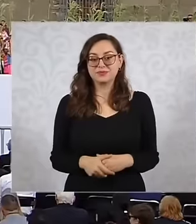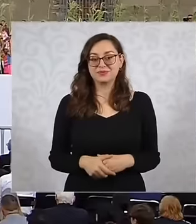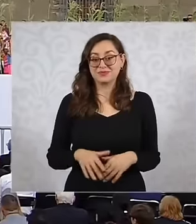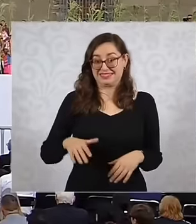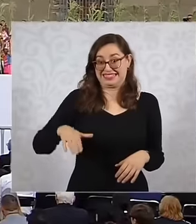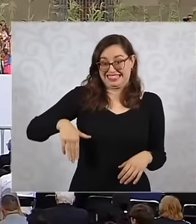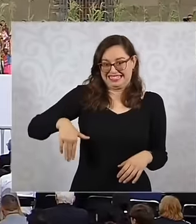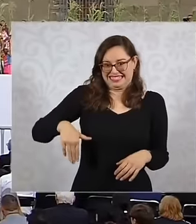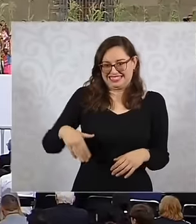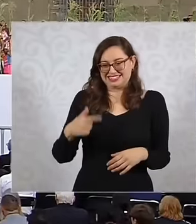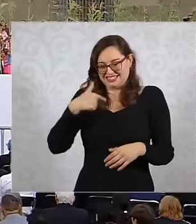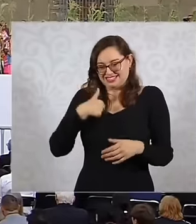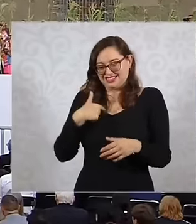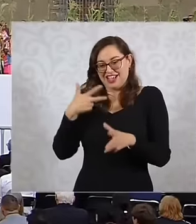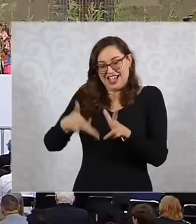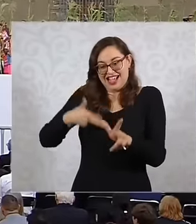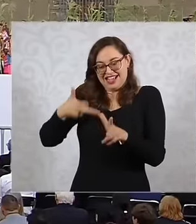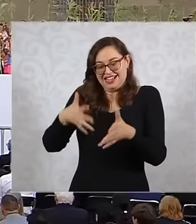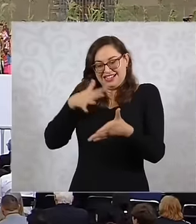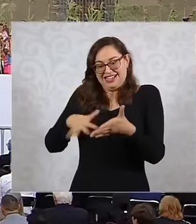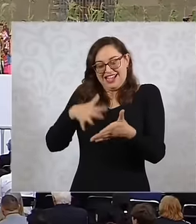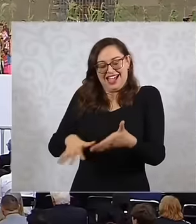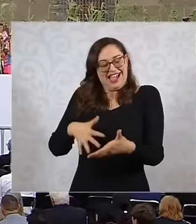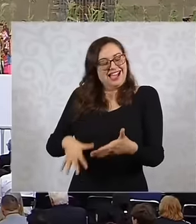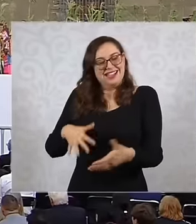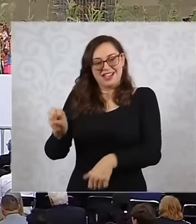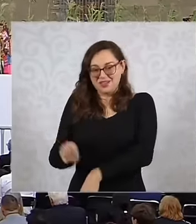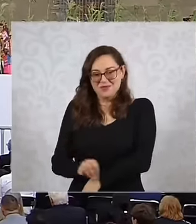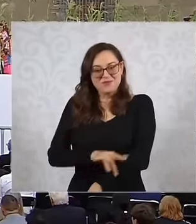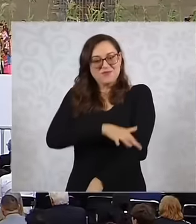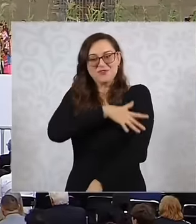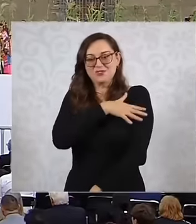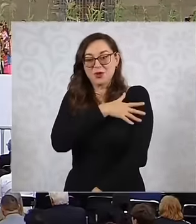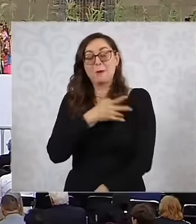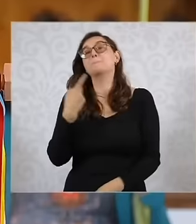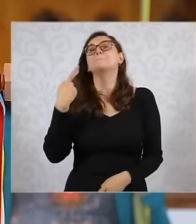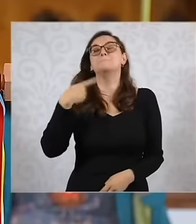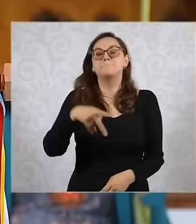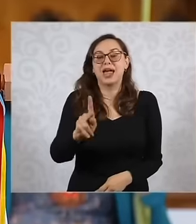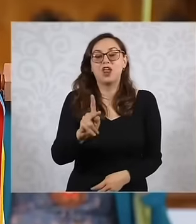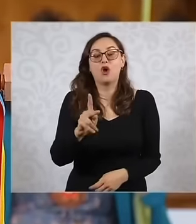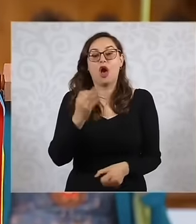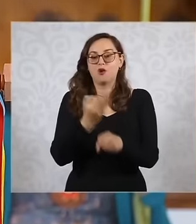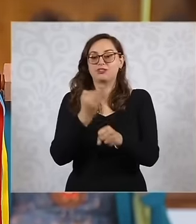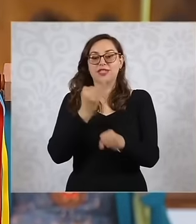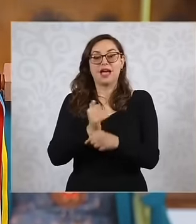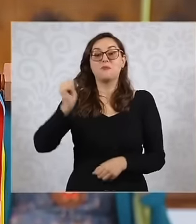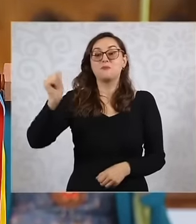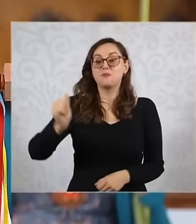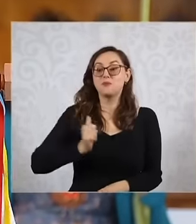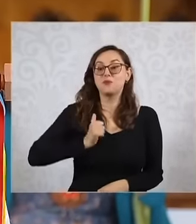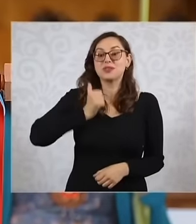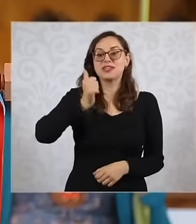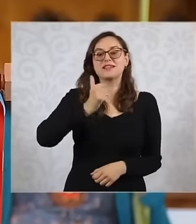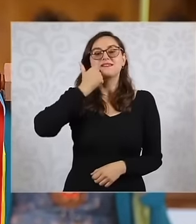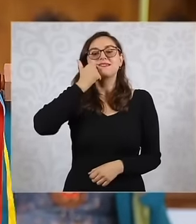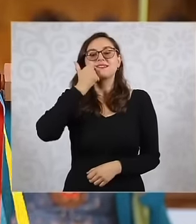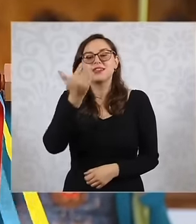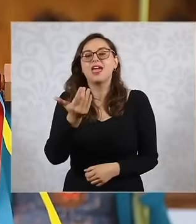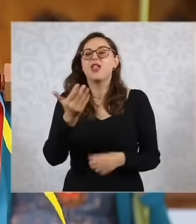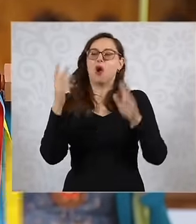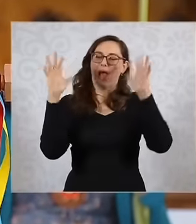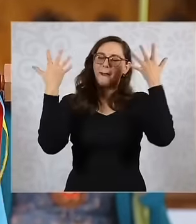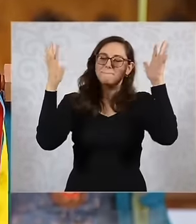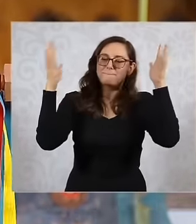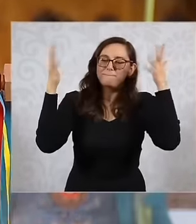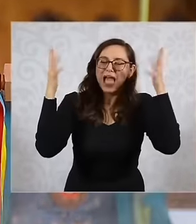entusiasmé, pero quiero que le demos un aplauso muy grande a los ingenieros militares y a los marinos que nos